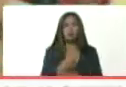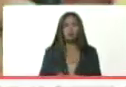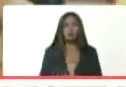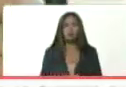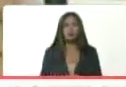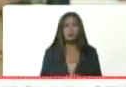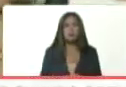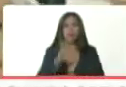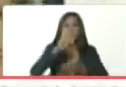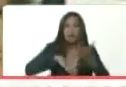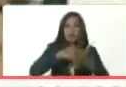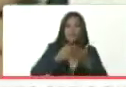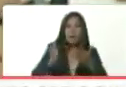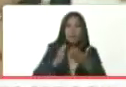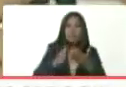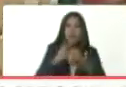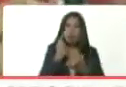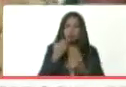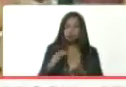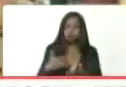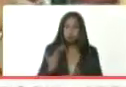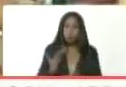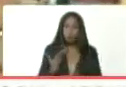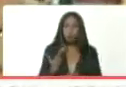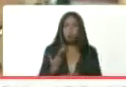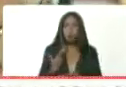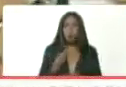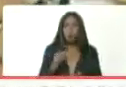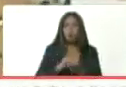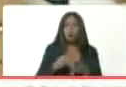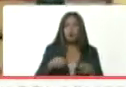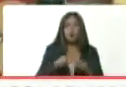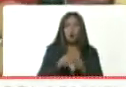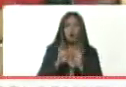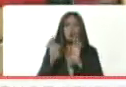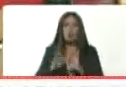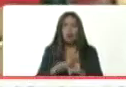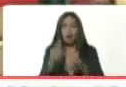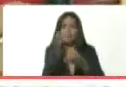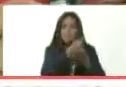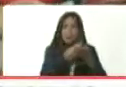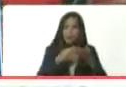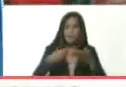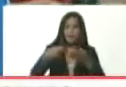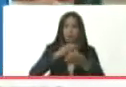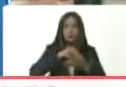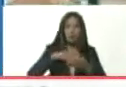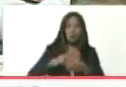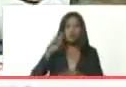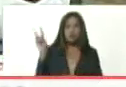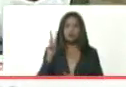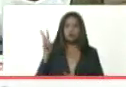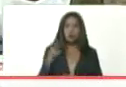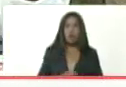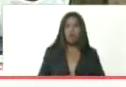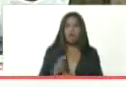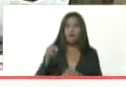a la matemática aplicada en el mapa al país sector